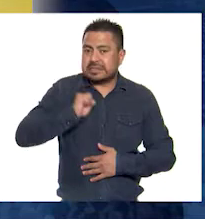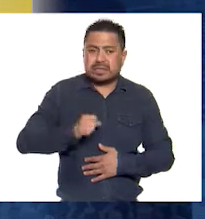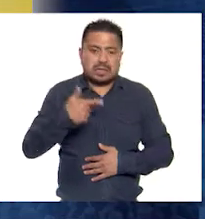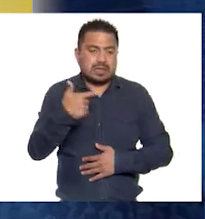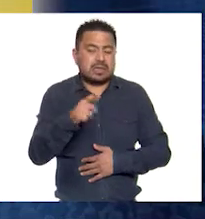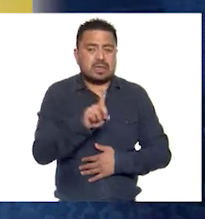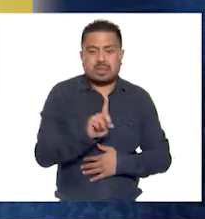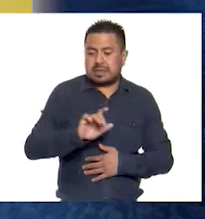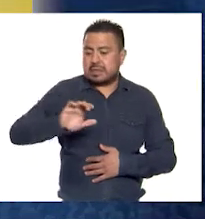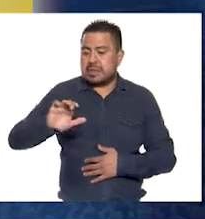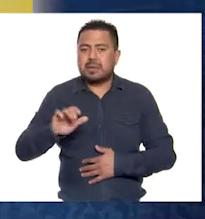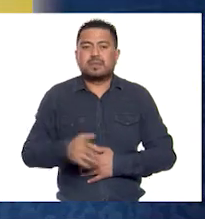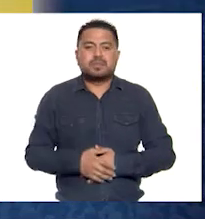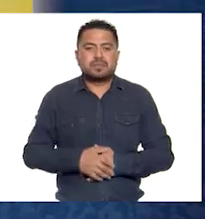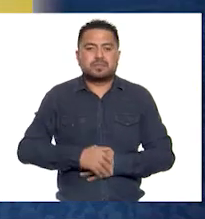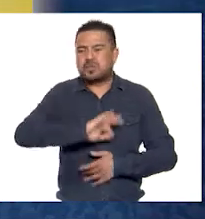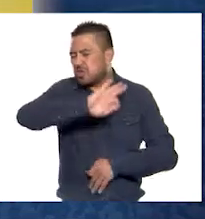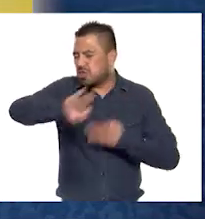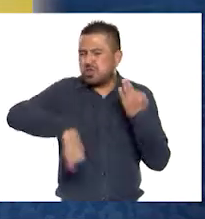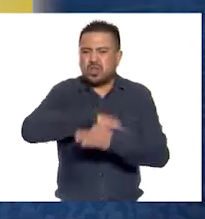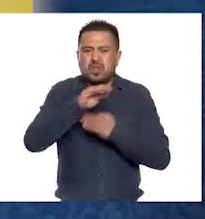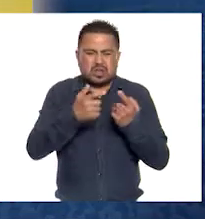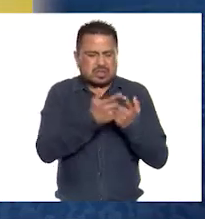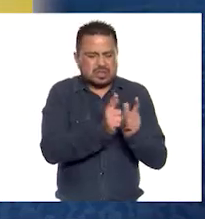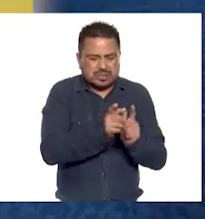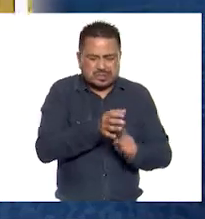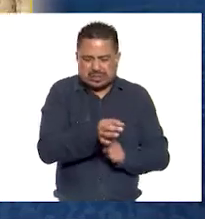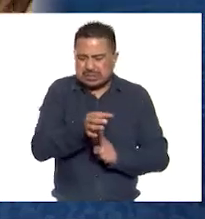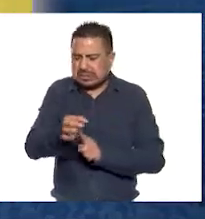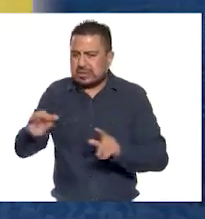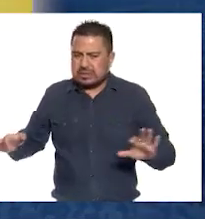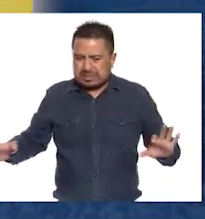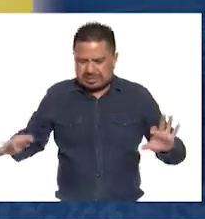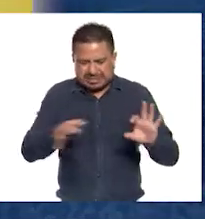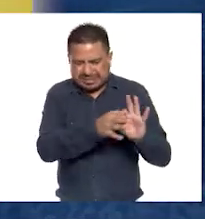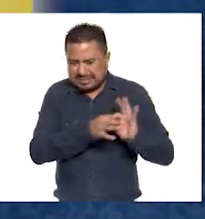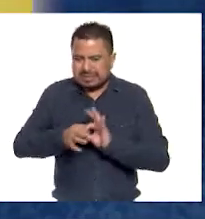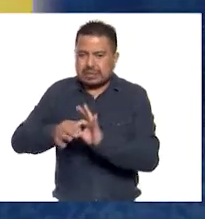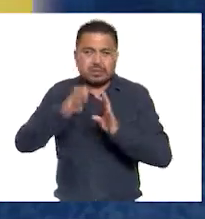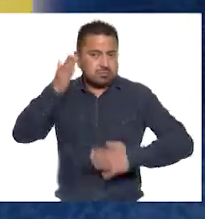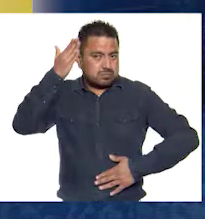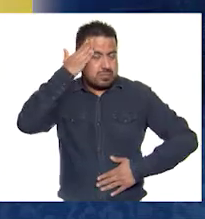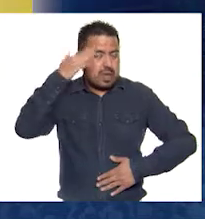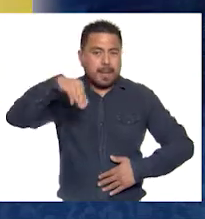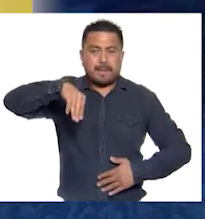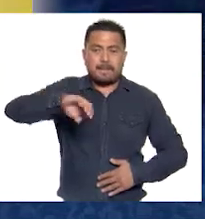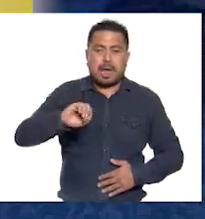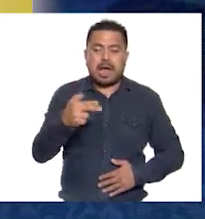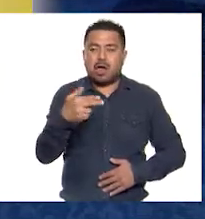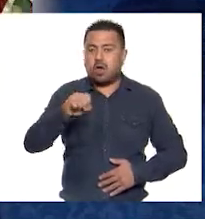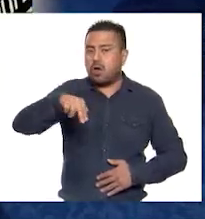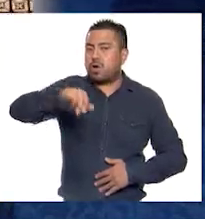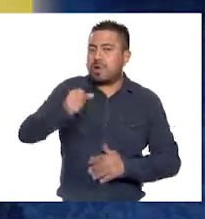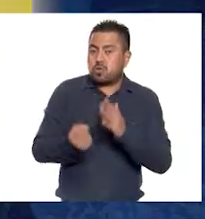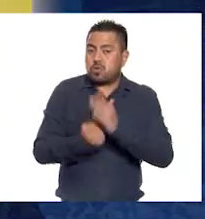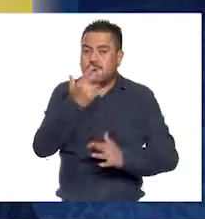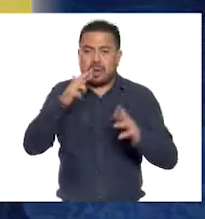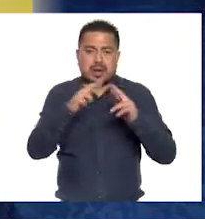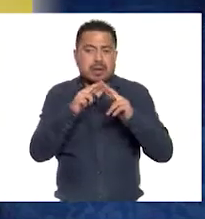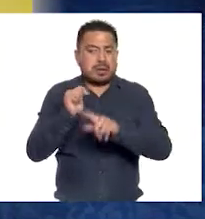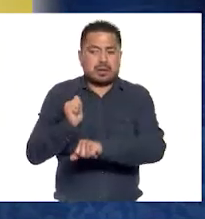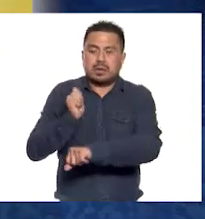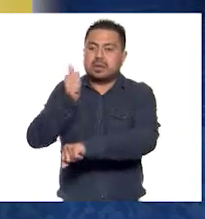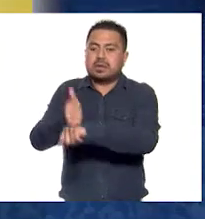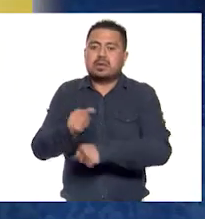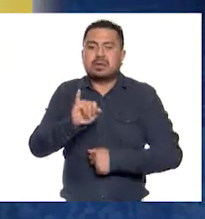VII después de Cristo, todas las tribus árabes se unificaron bajo el liderazgo de Mahoma, al adoptar una nueva religión,